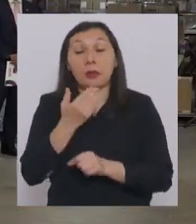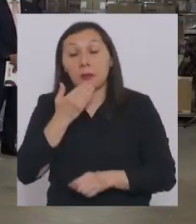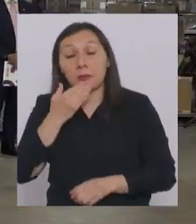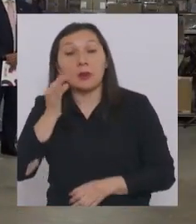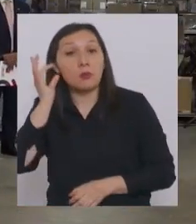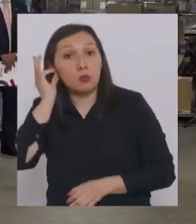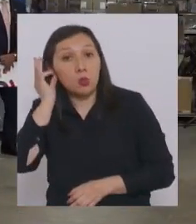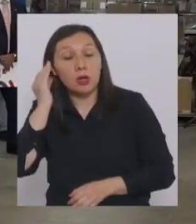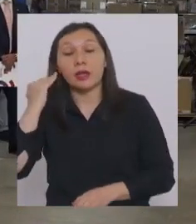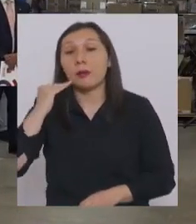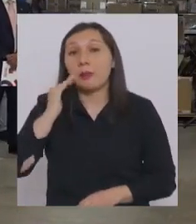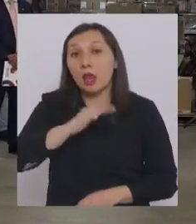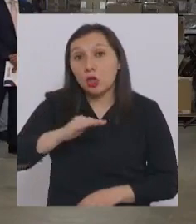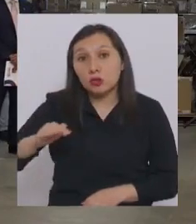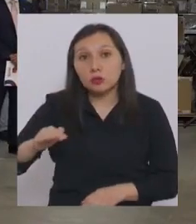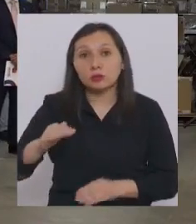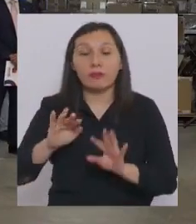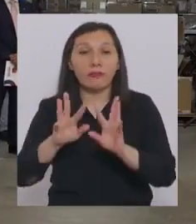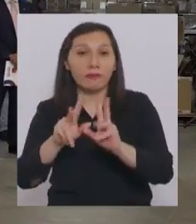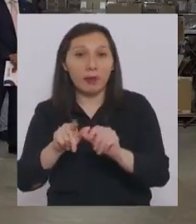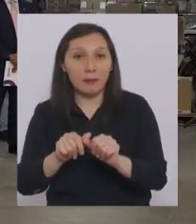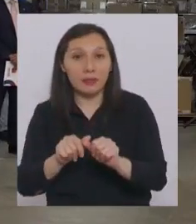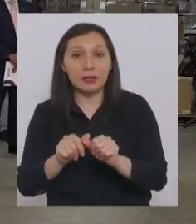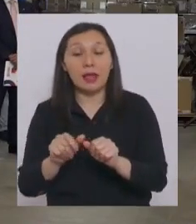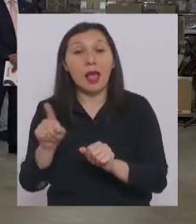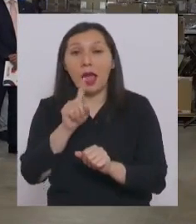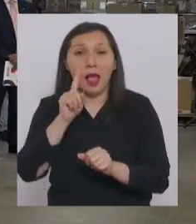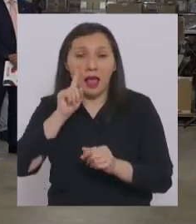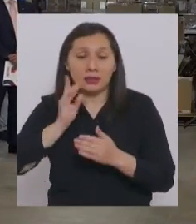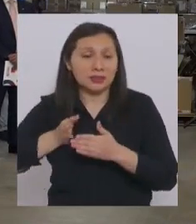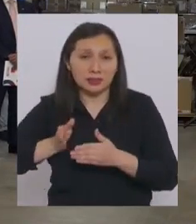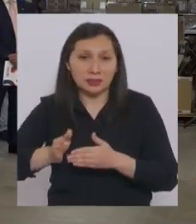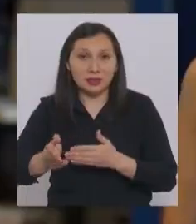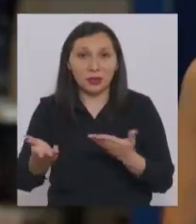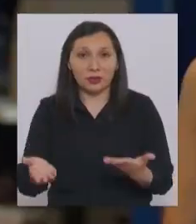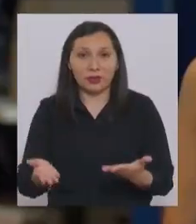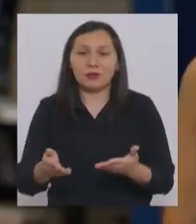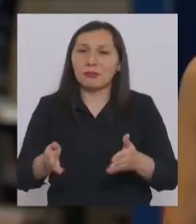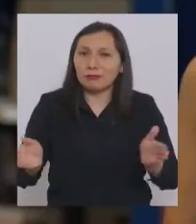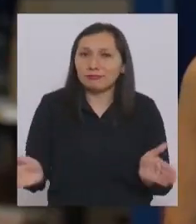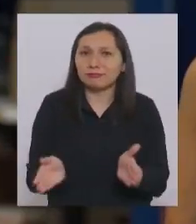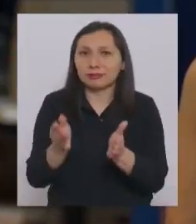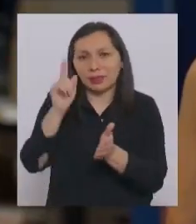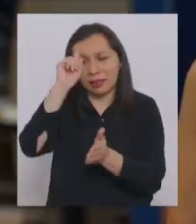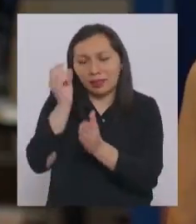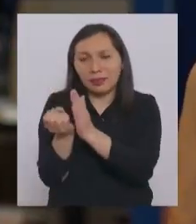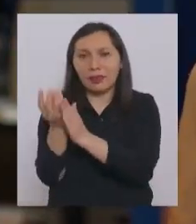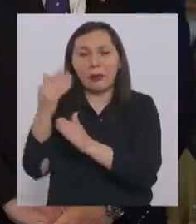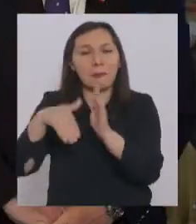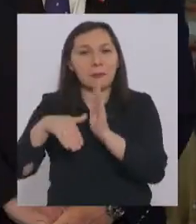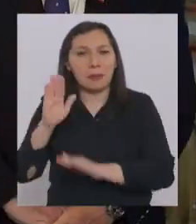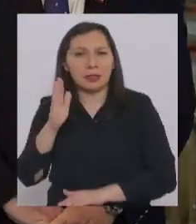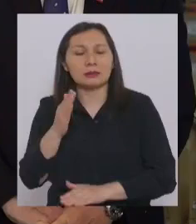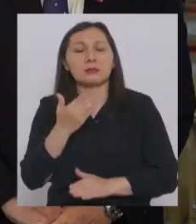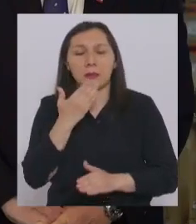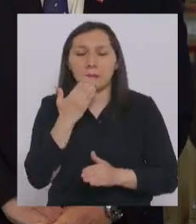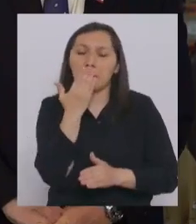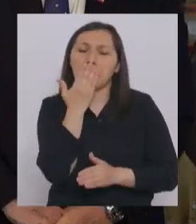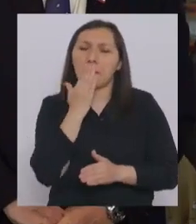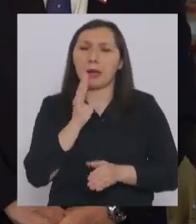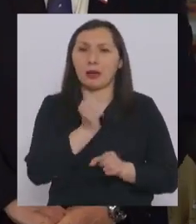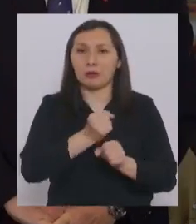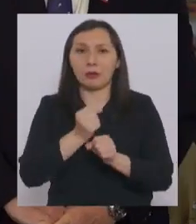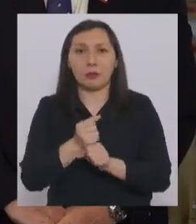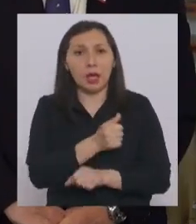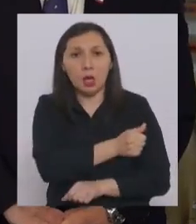mujeres, para los niños y para las familias. Y así seguimos impulsando la creación de más y mejores empleos